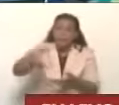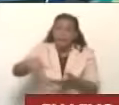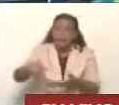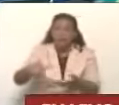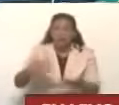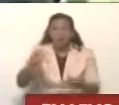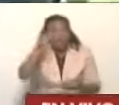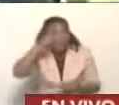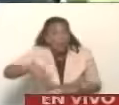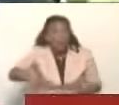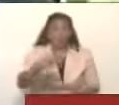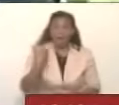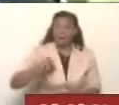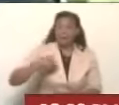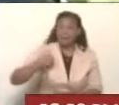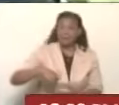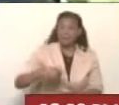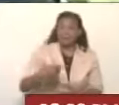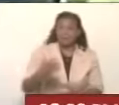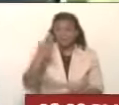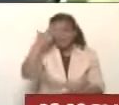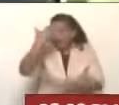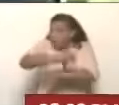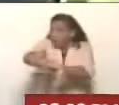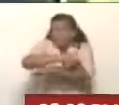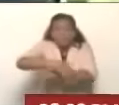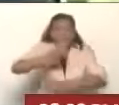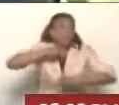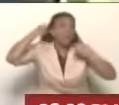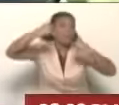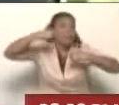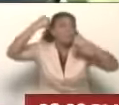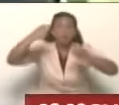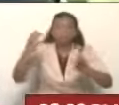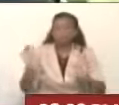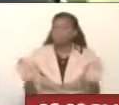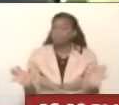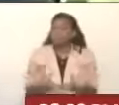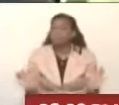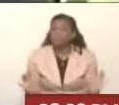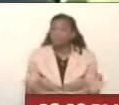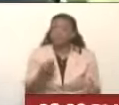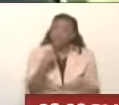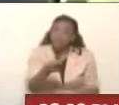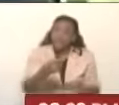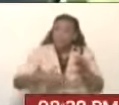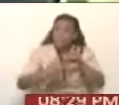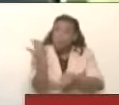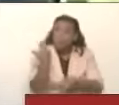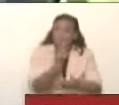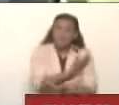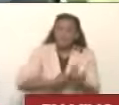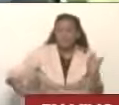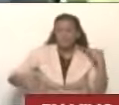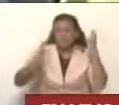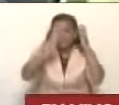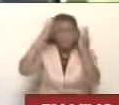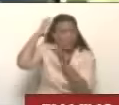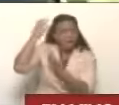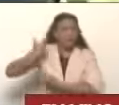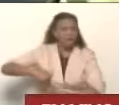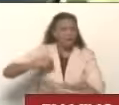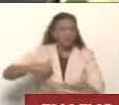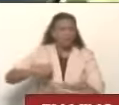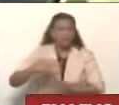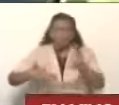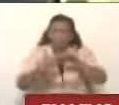argentino ya está en las calles despierto. Yo he dicho que el modelo de Milei es un